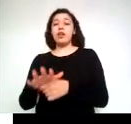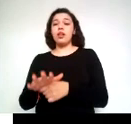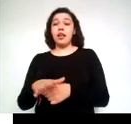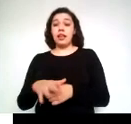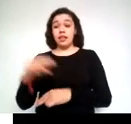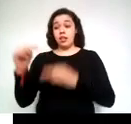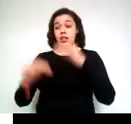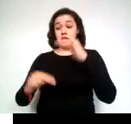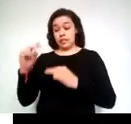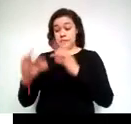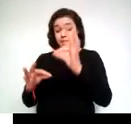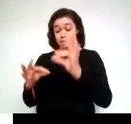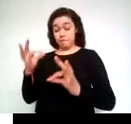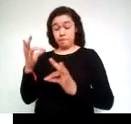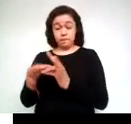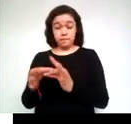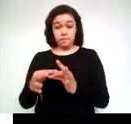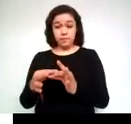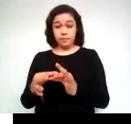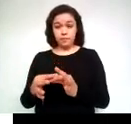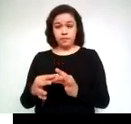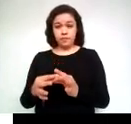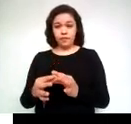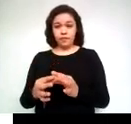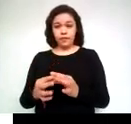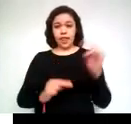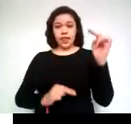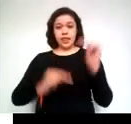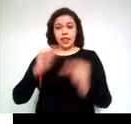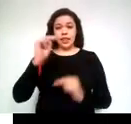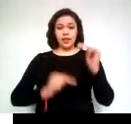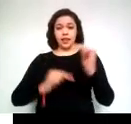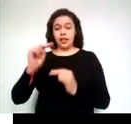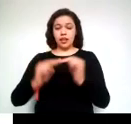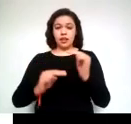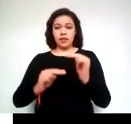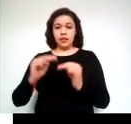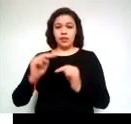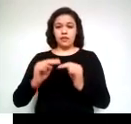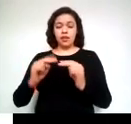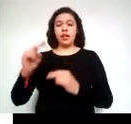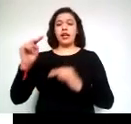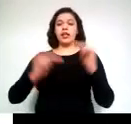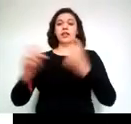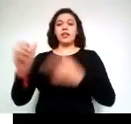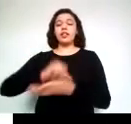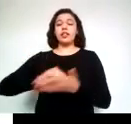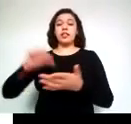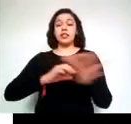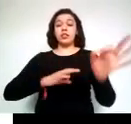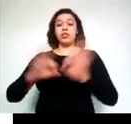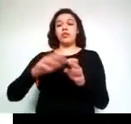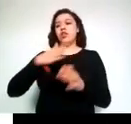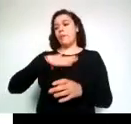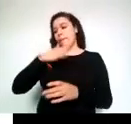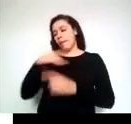específica. Es decir, dependiendo del número de trabajadores que tengo en el centro de trabajo, es la guía que tengo que